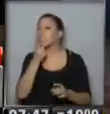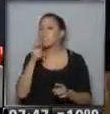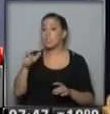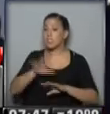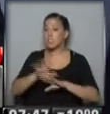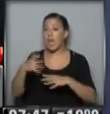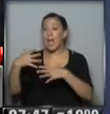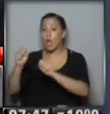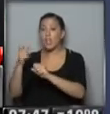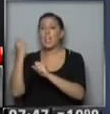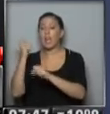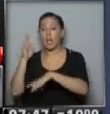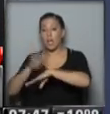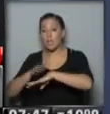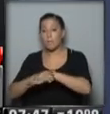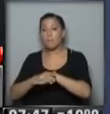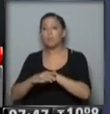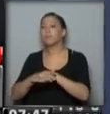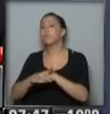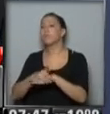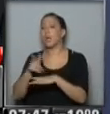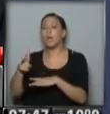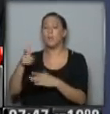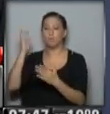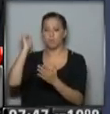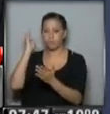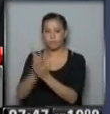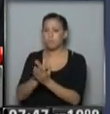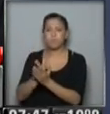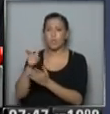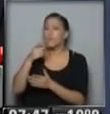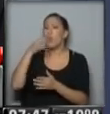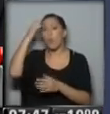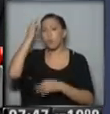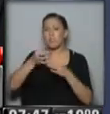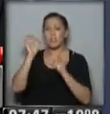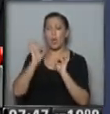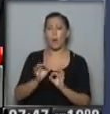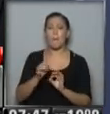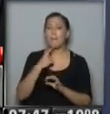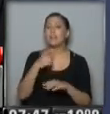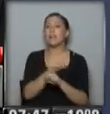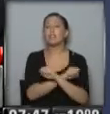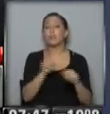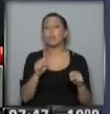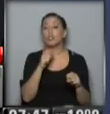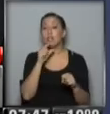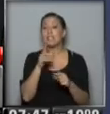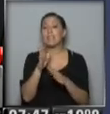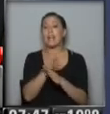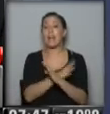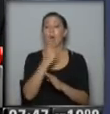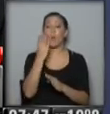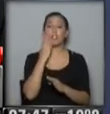hallados responsables se les hará sentir todo el peso de la ley las explosiones ocurrieron poco antes de las